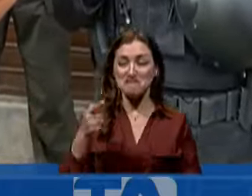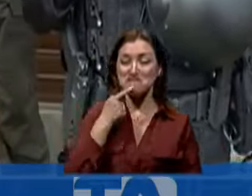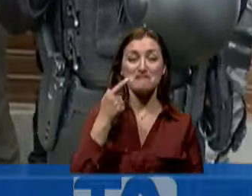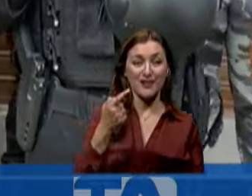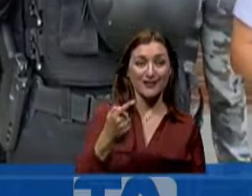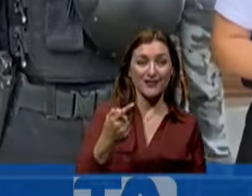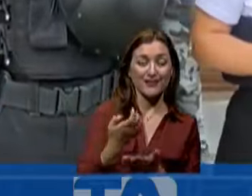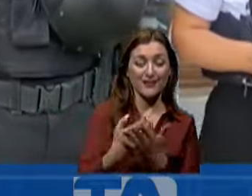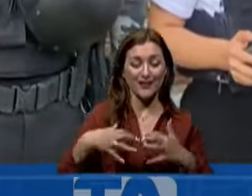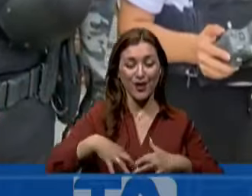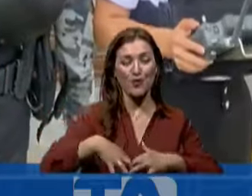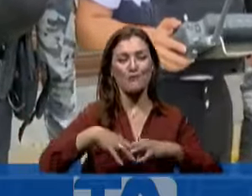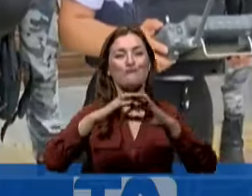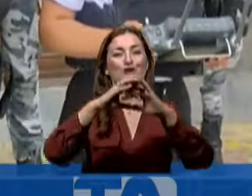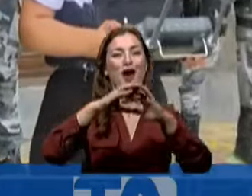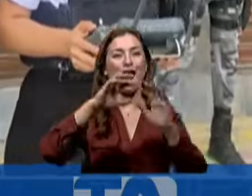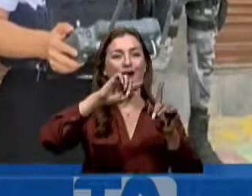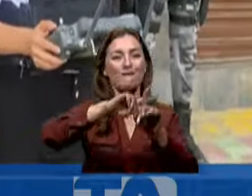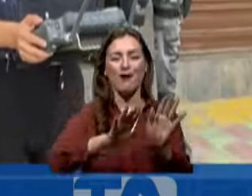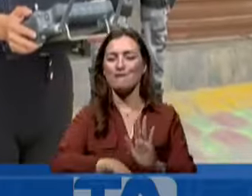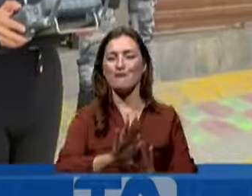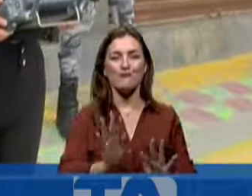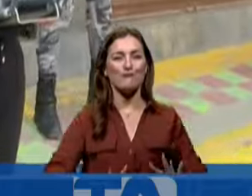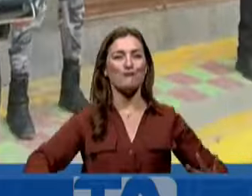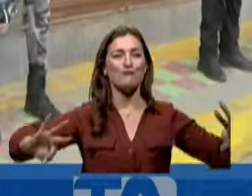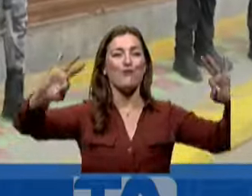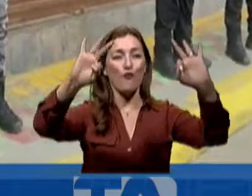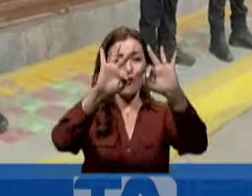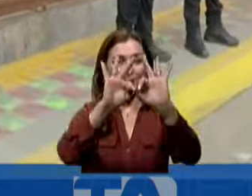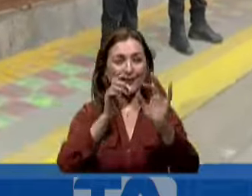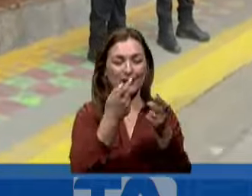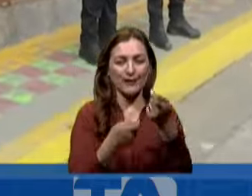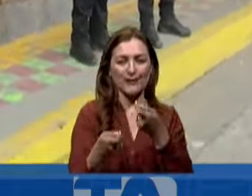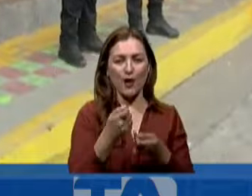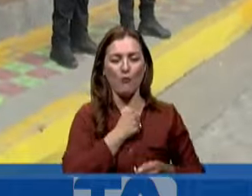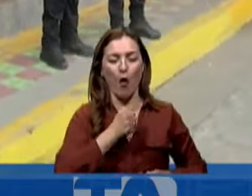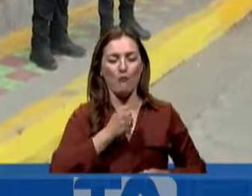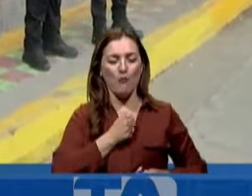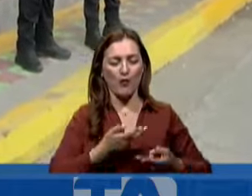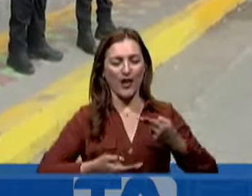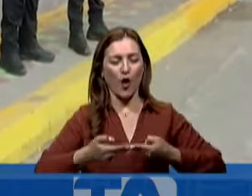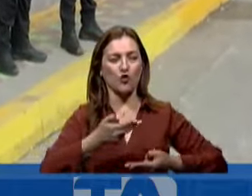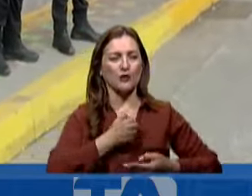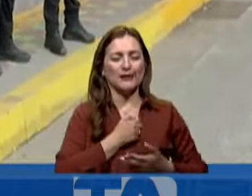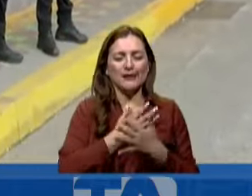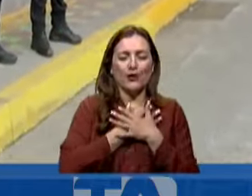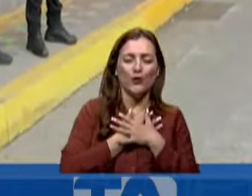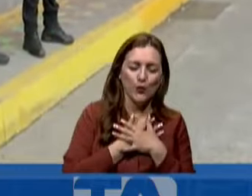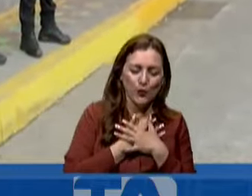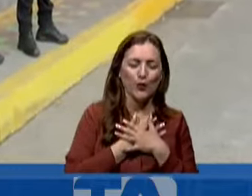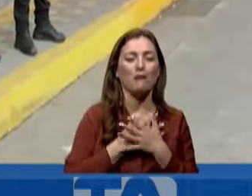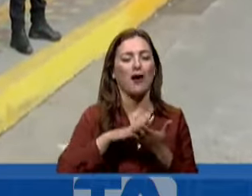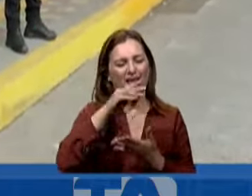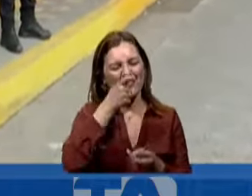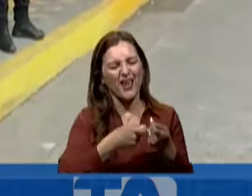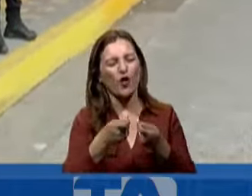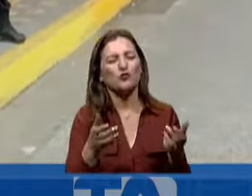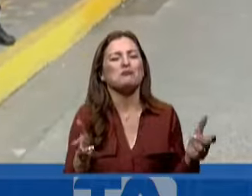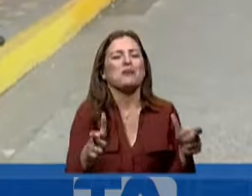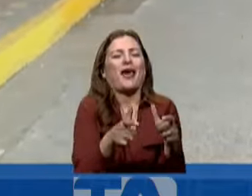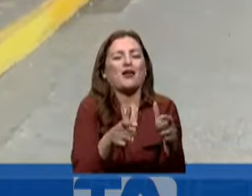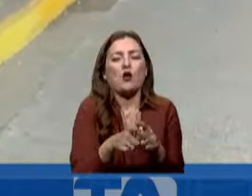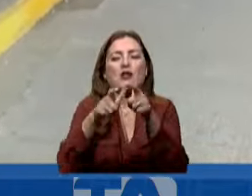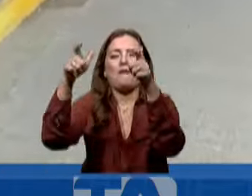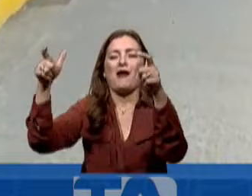una reactivación económica muy importante para los comerciantes esmeraldeños, desde los emprendedores más pequeños hasta los